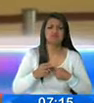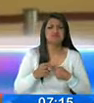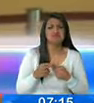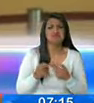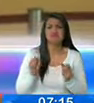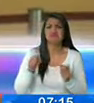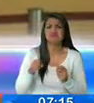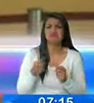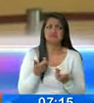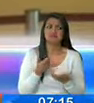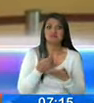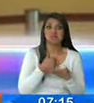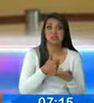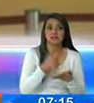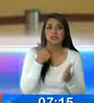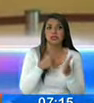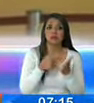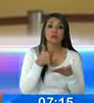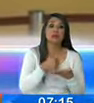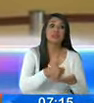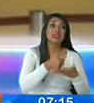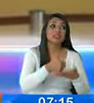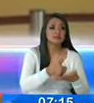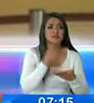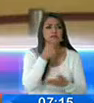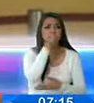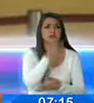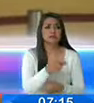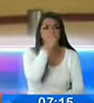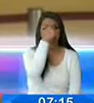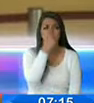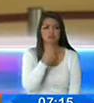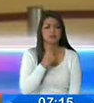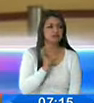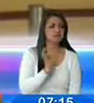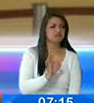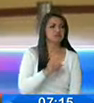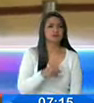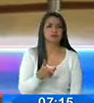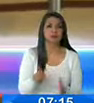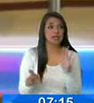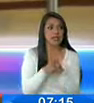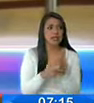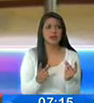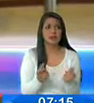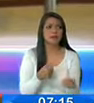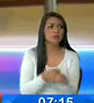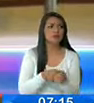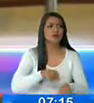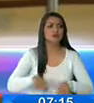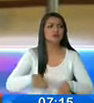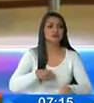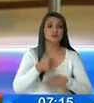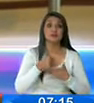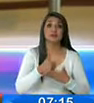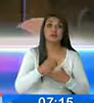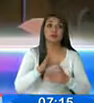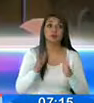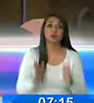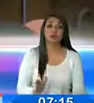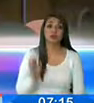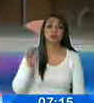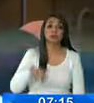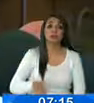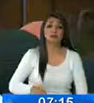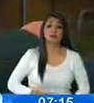beneficio de alguien que tenga el perfil de agilitar leyes que vayan en beneficio del pueblo ecuatoriano.